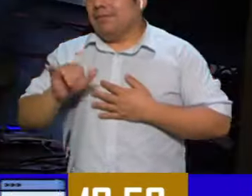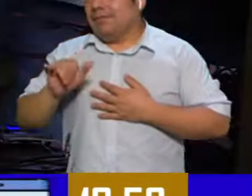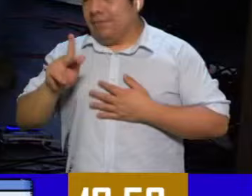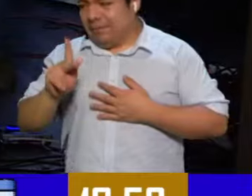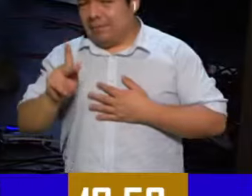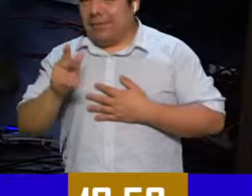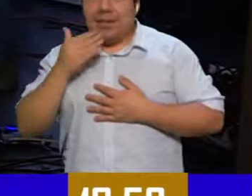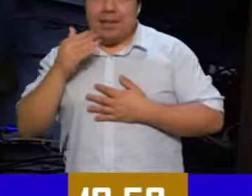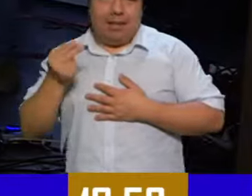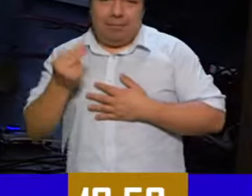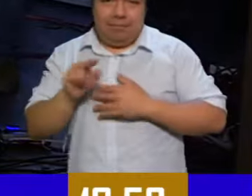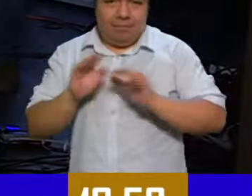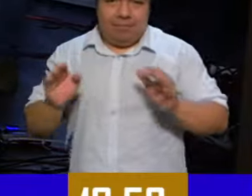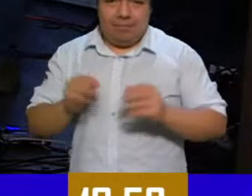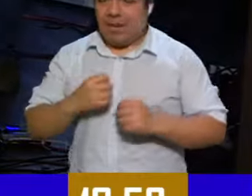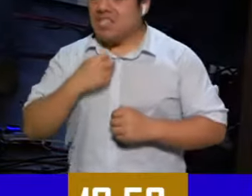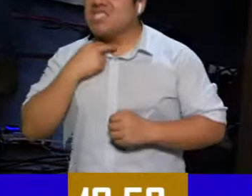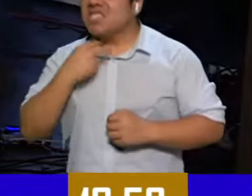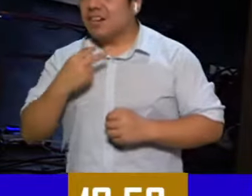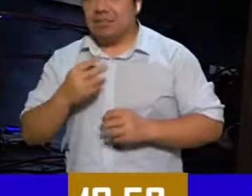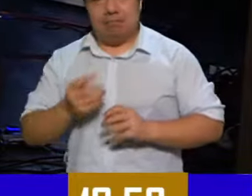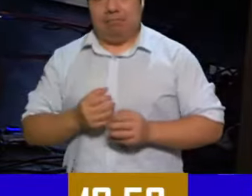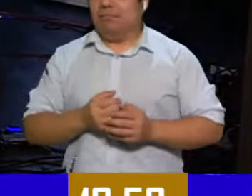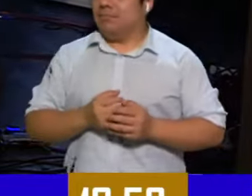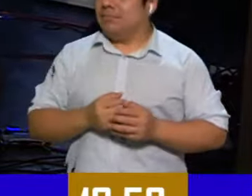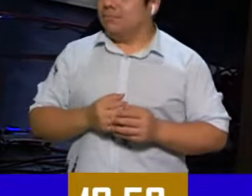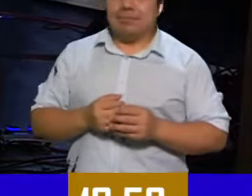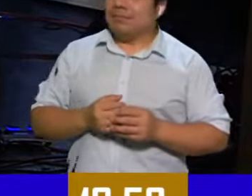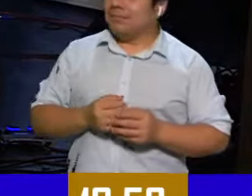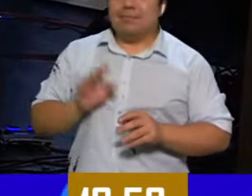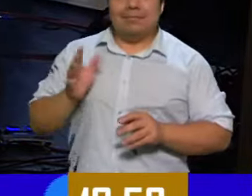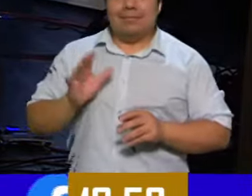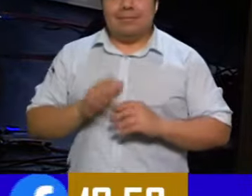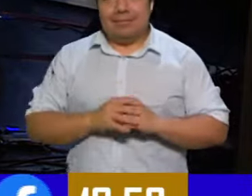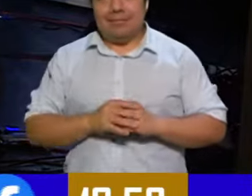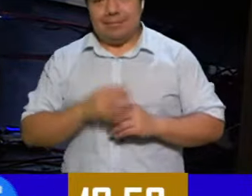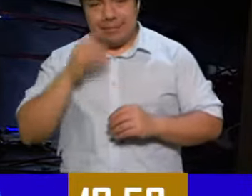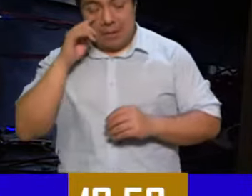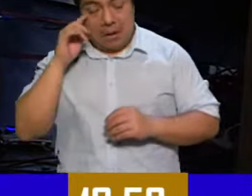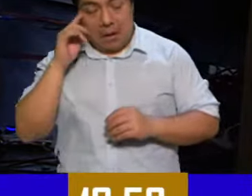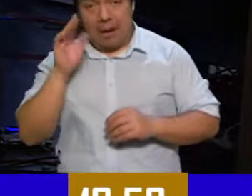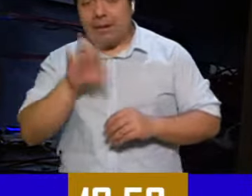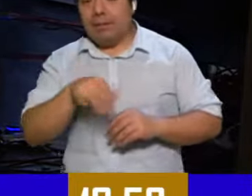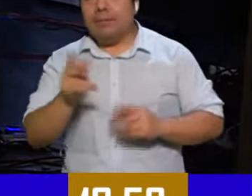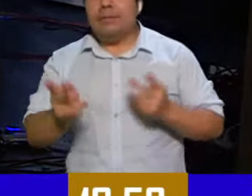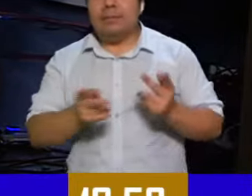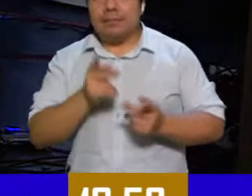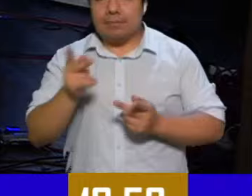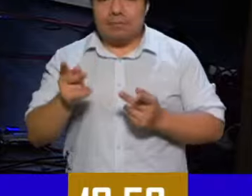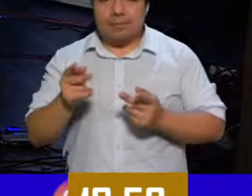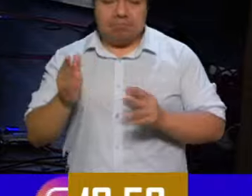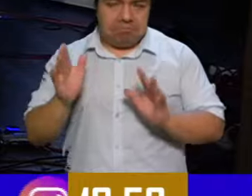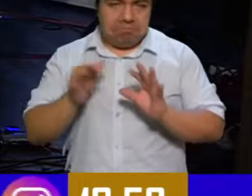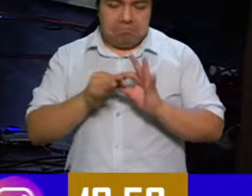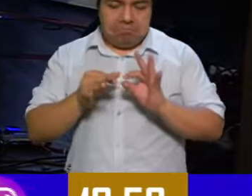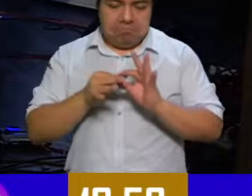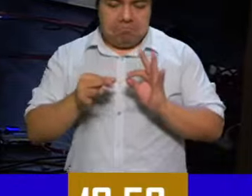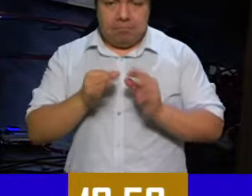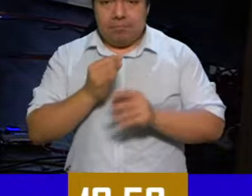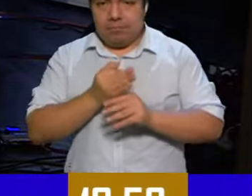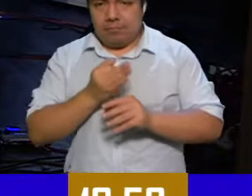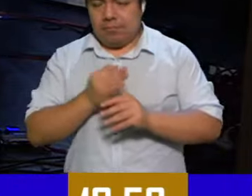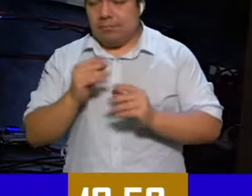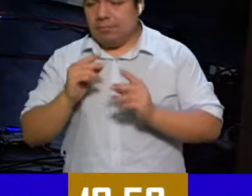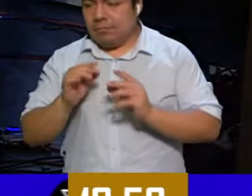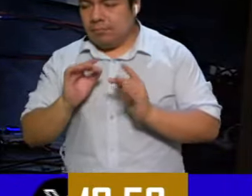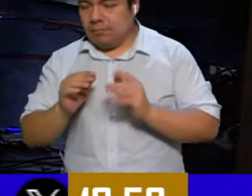nombre. Oye, ¿sí lo llamamos así? Sí. Oye, a ver, pregunta, claro. Porque nos está describiendo la banda de Capital